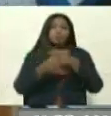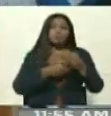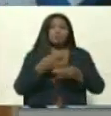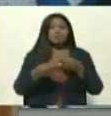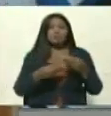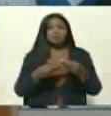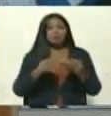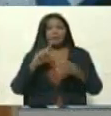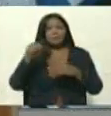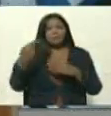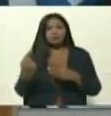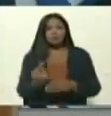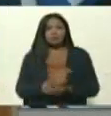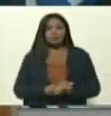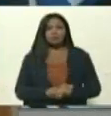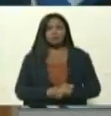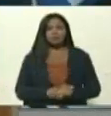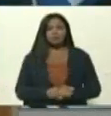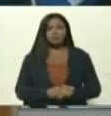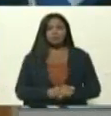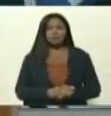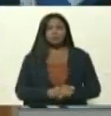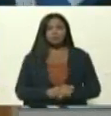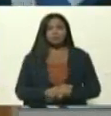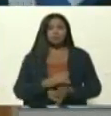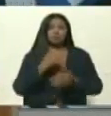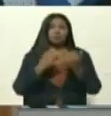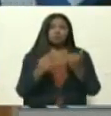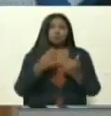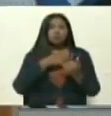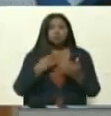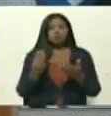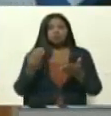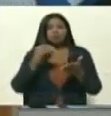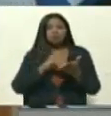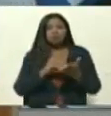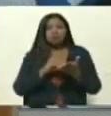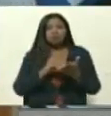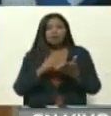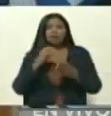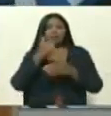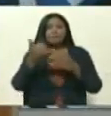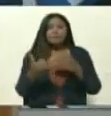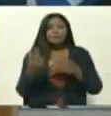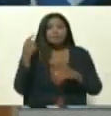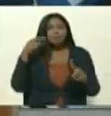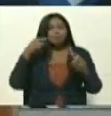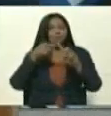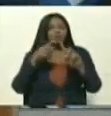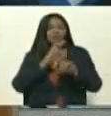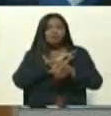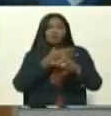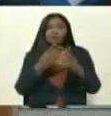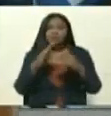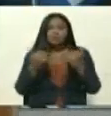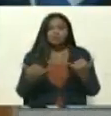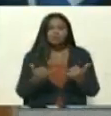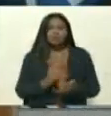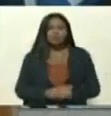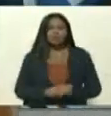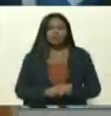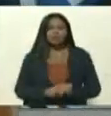realizará próximamente. Por último, quiero reiterar que este plan tiene como objetivo fortalecer